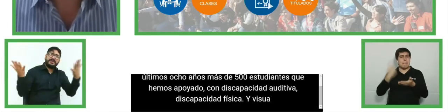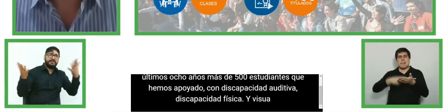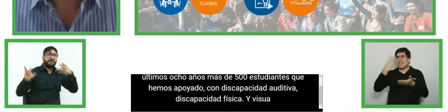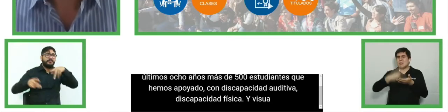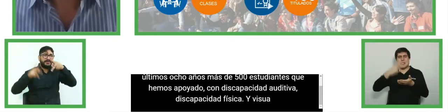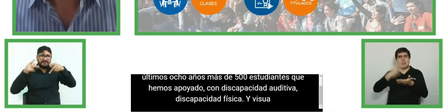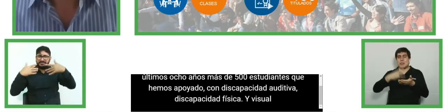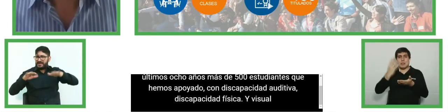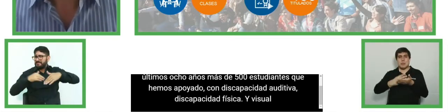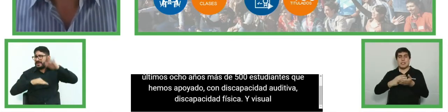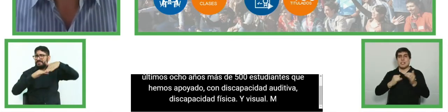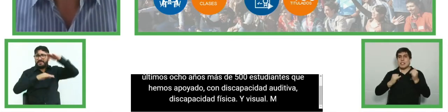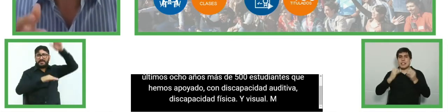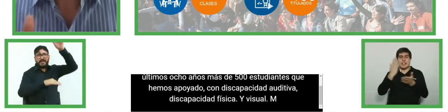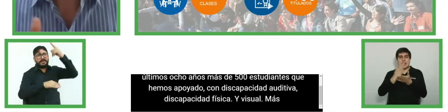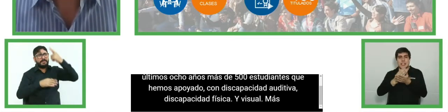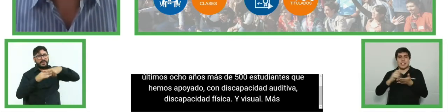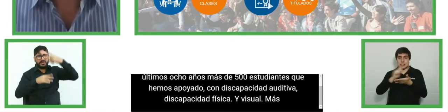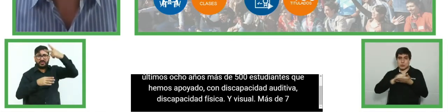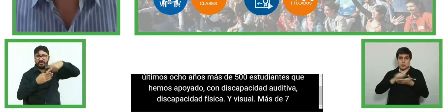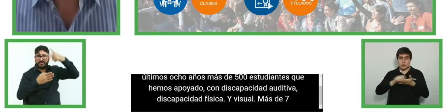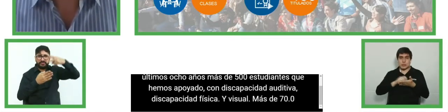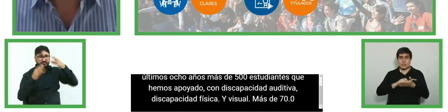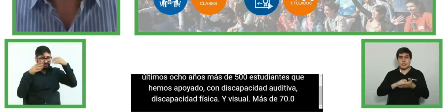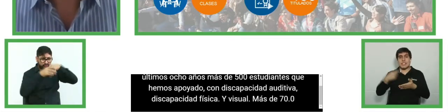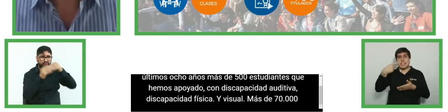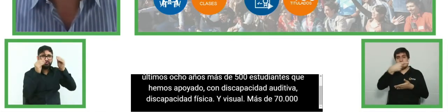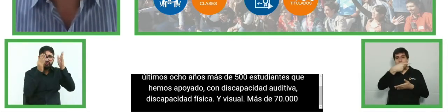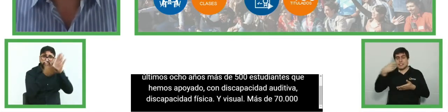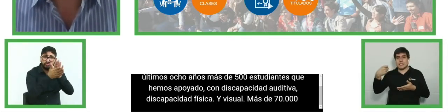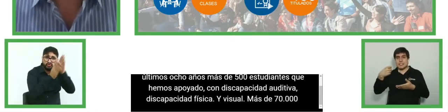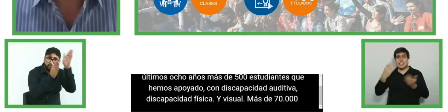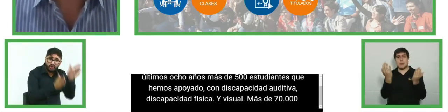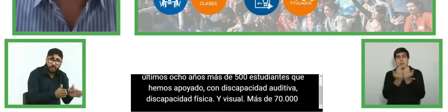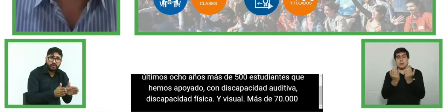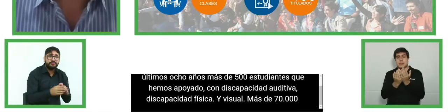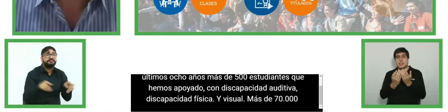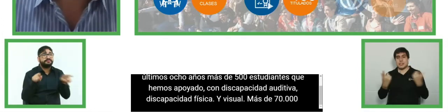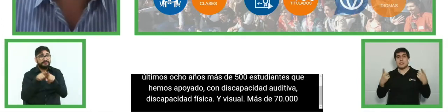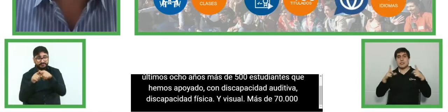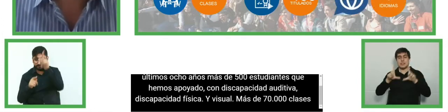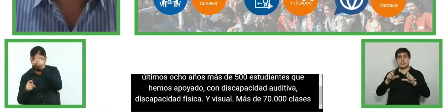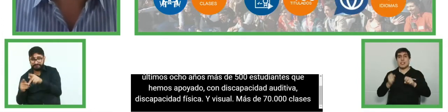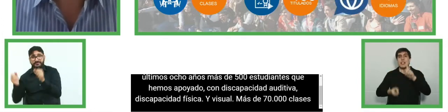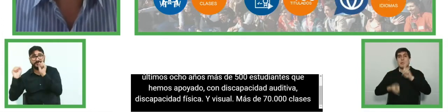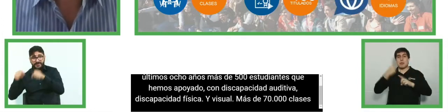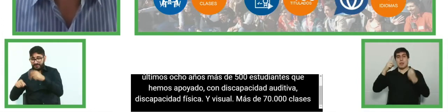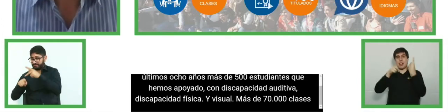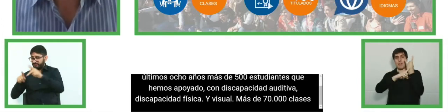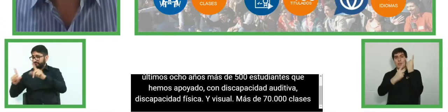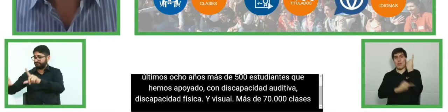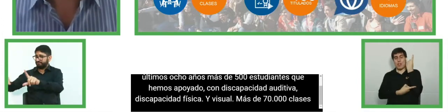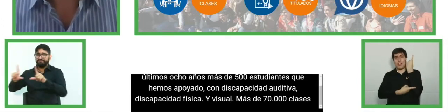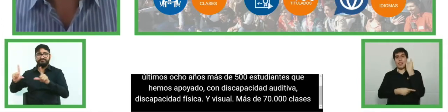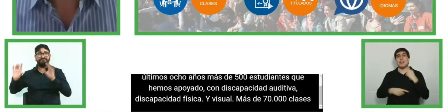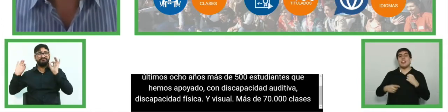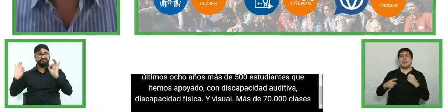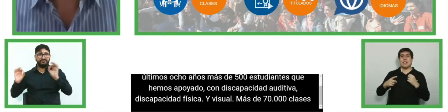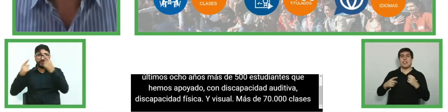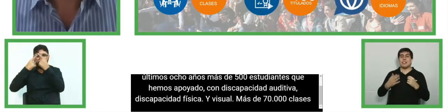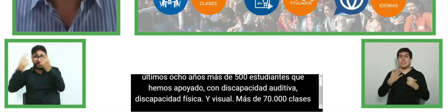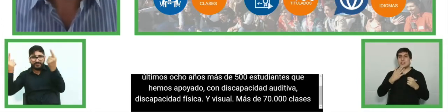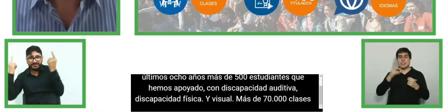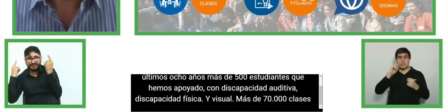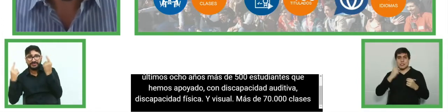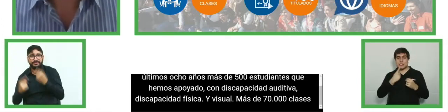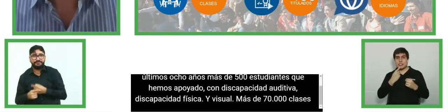detrás de eso. Llevamos más de 100 estudiantes titulados, se ha titulado la primera abogada sorda en Chile, el primer chico sordo con